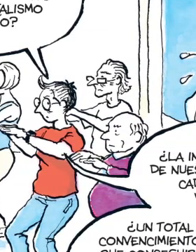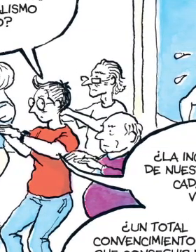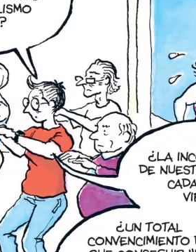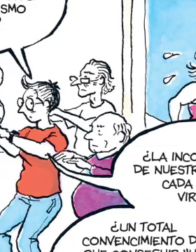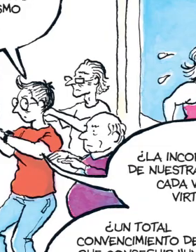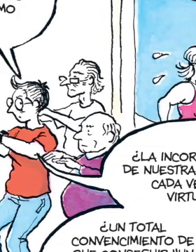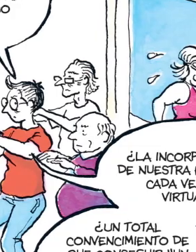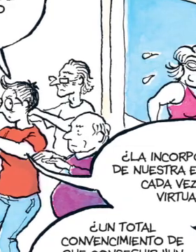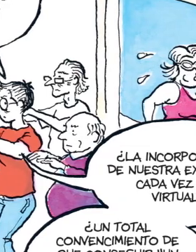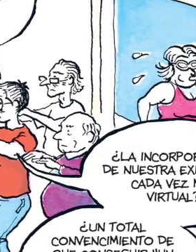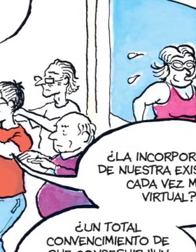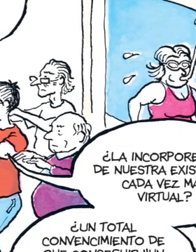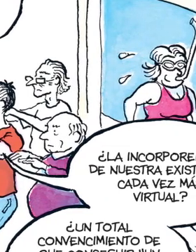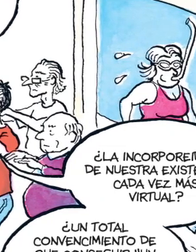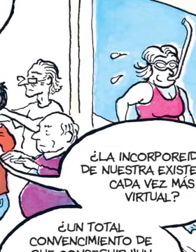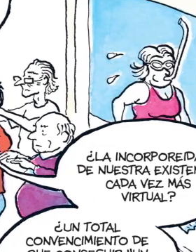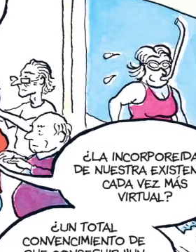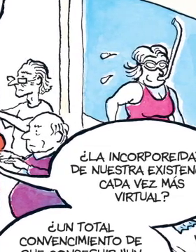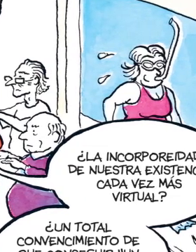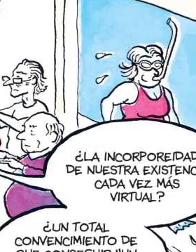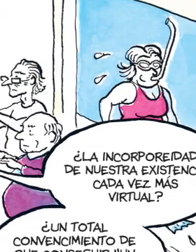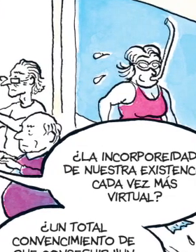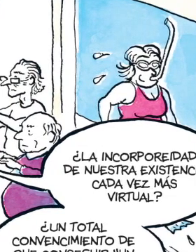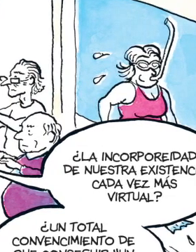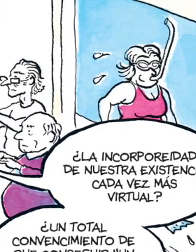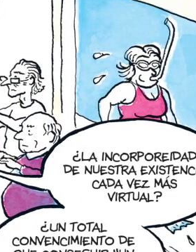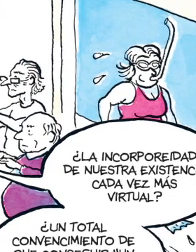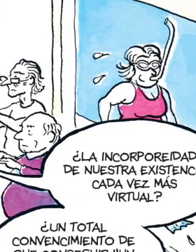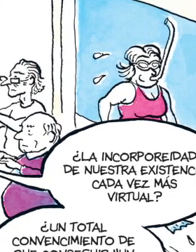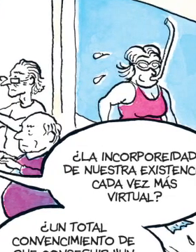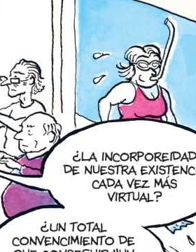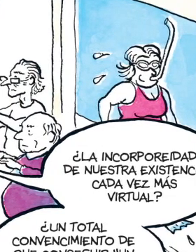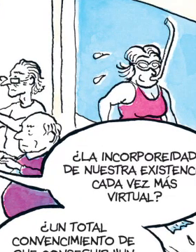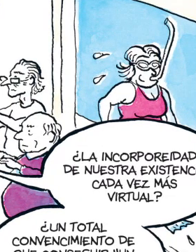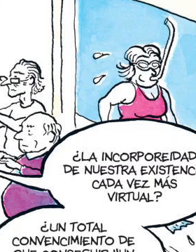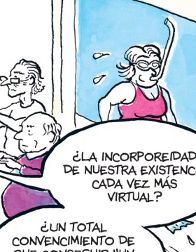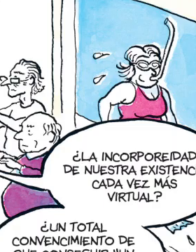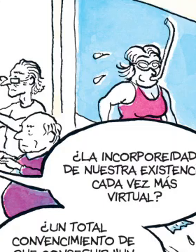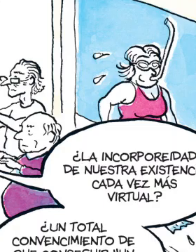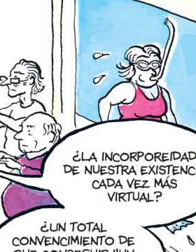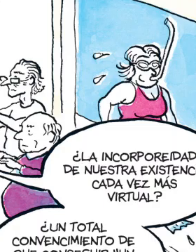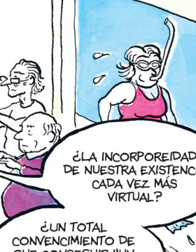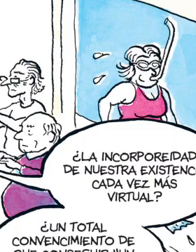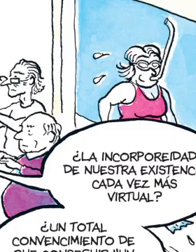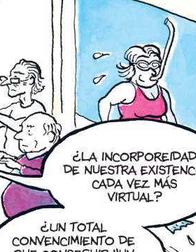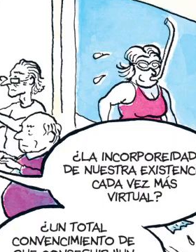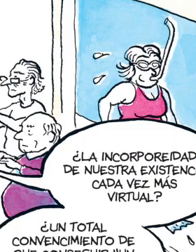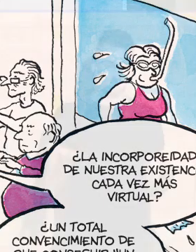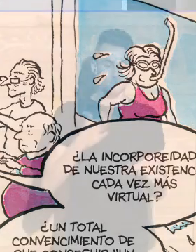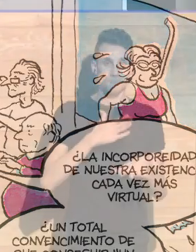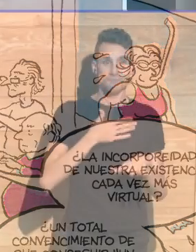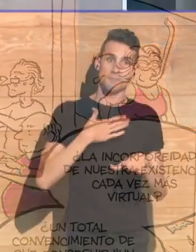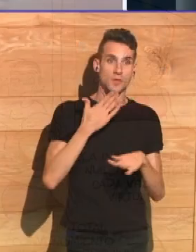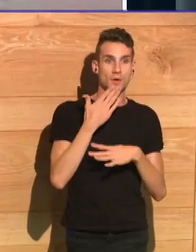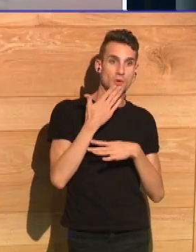salir de mi cabeza por un momento y dejar de preocuparme por lo que sea. Así que para mí es como un